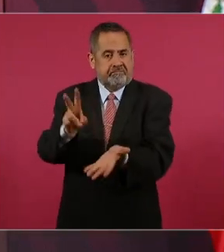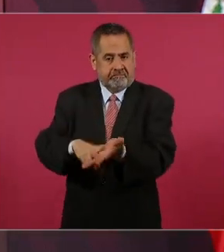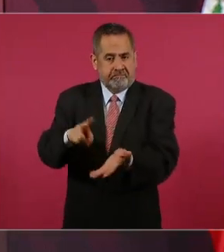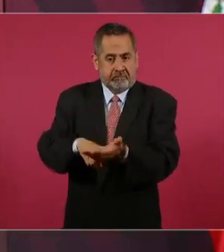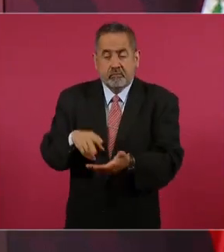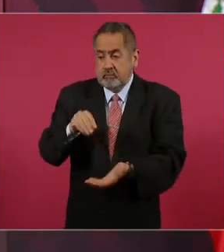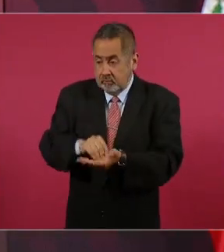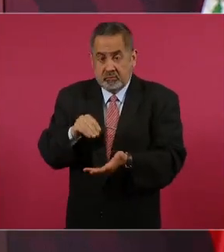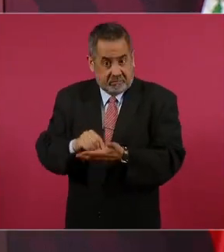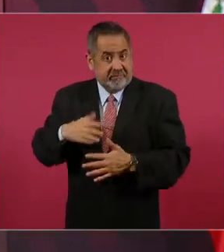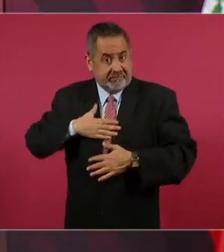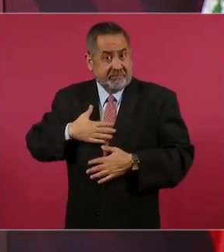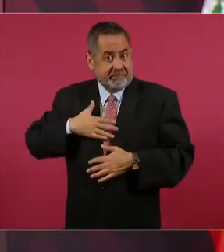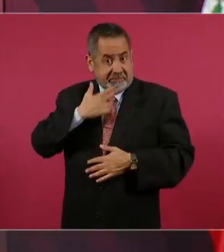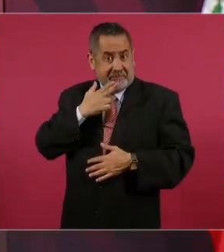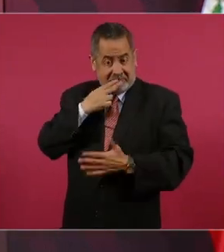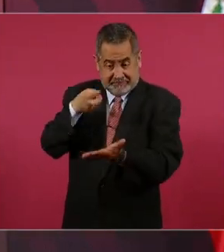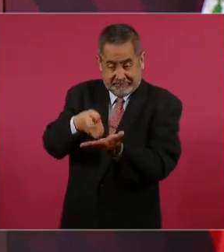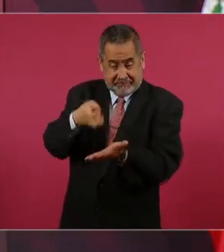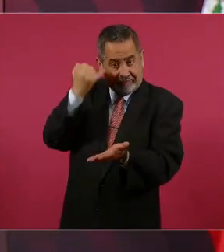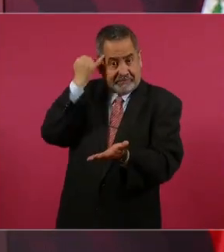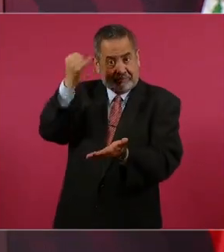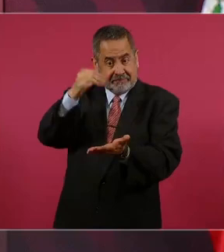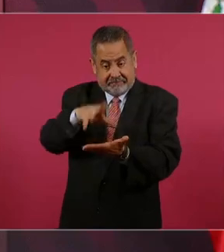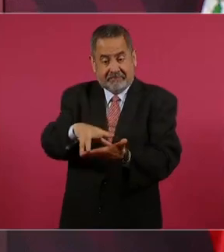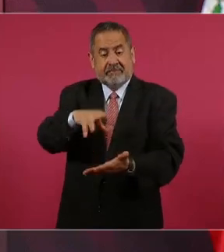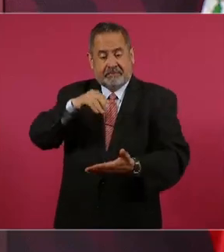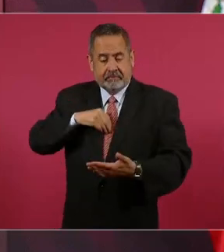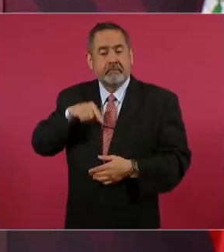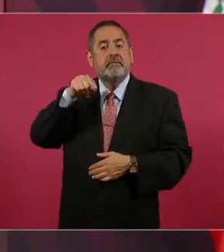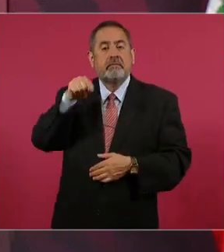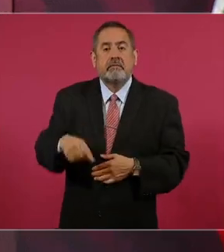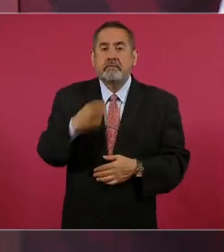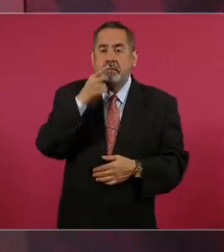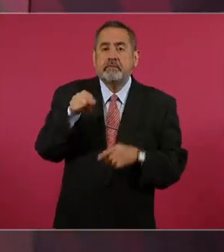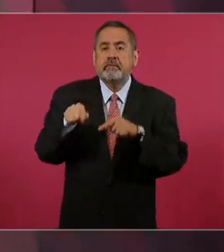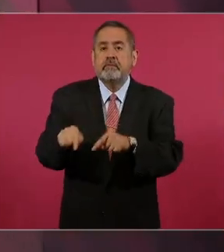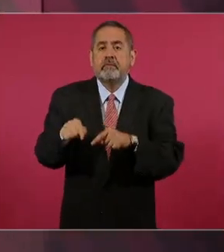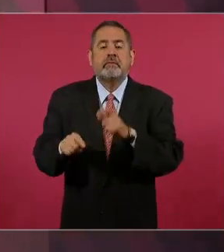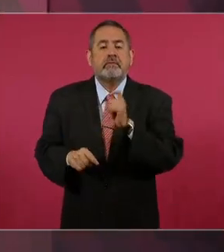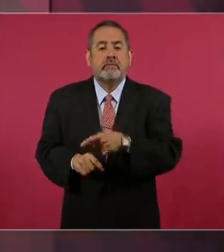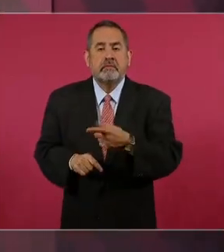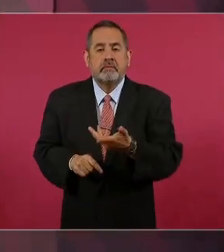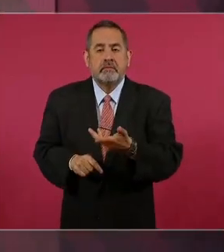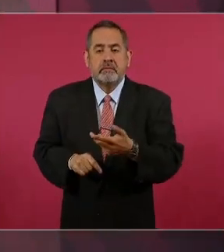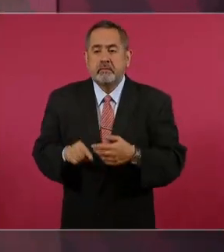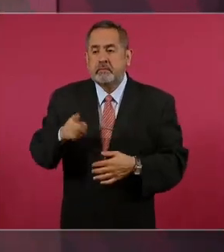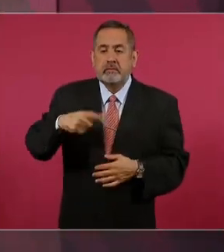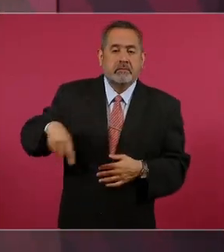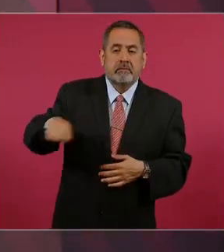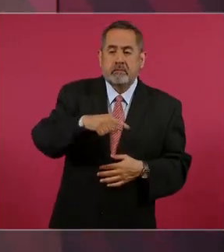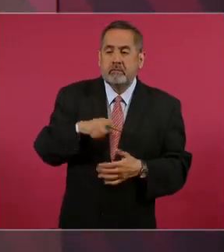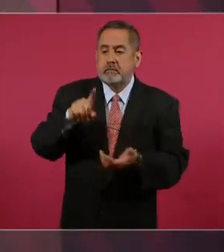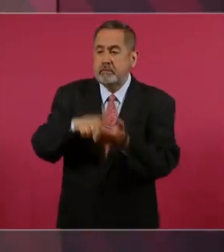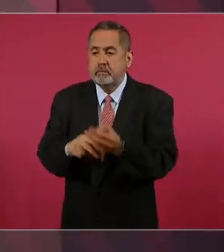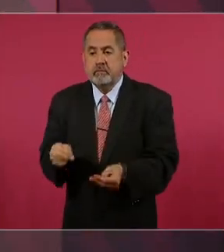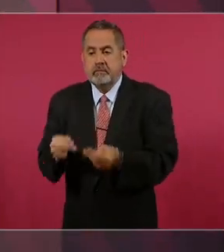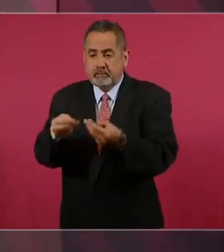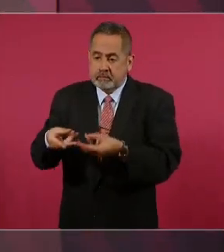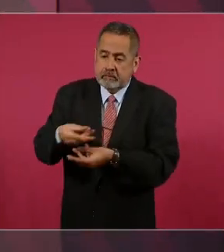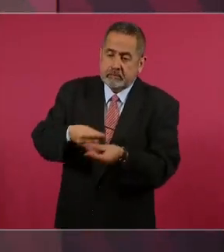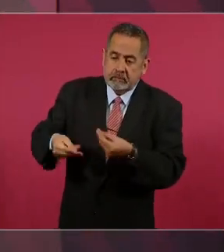la estamos aplicando nosotros, porque en ese plan se dice que hay que fortalecer el mercado interno